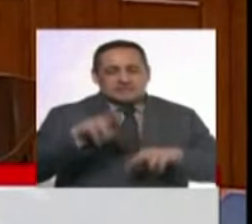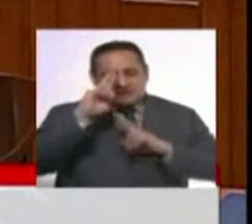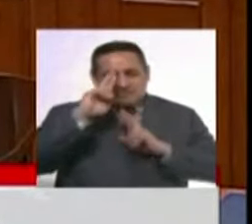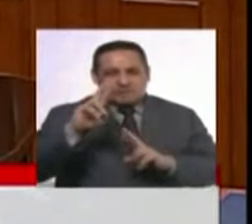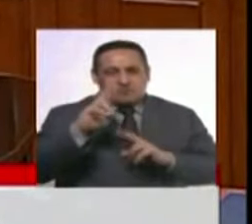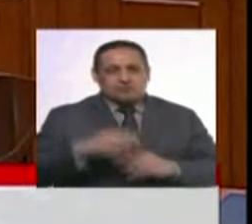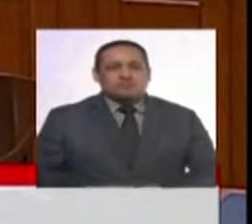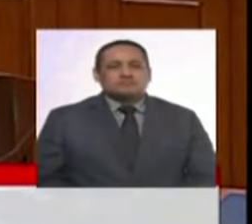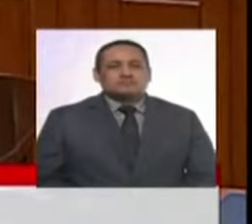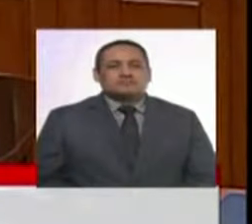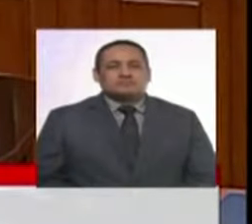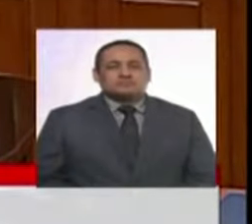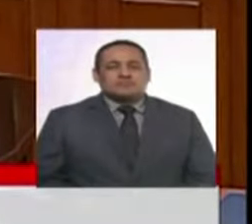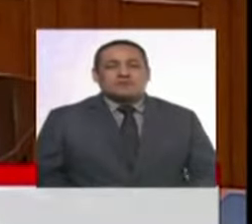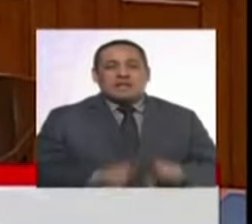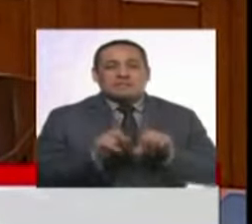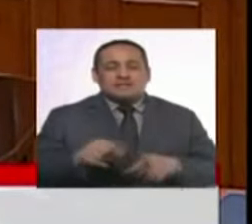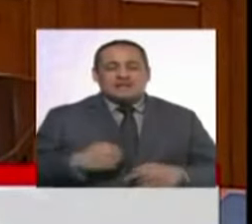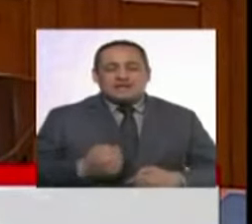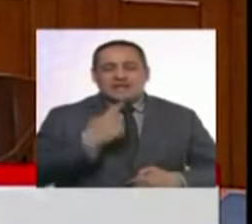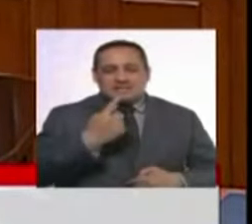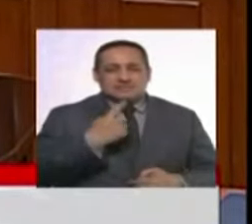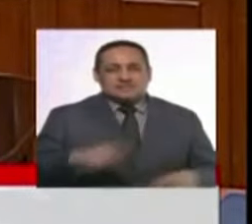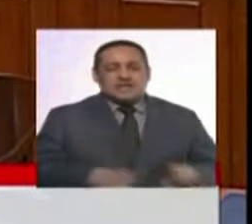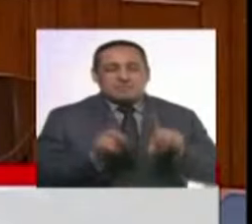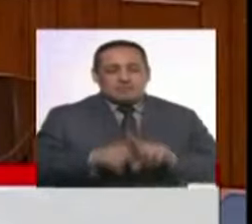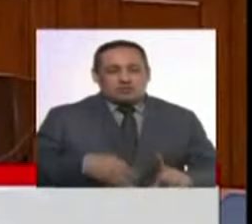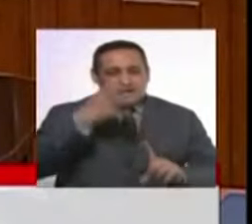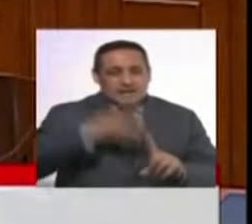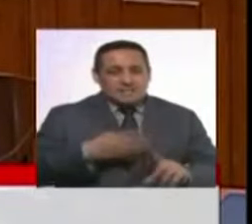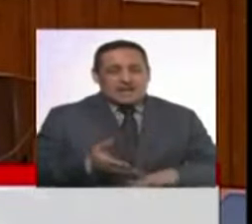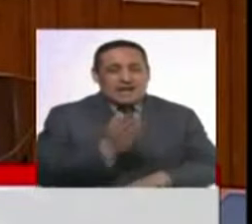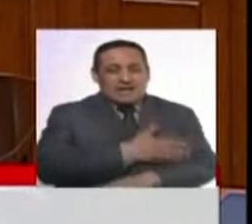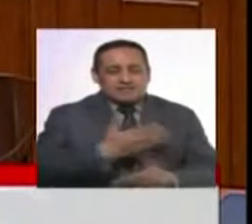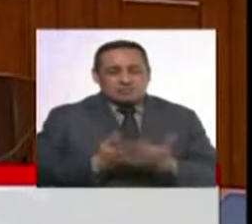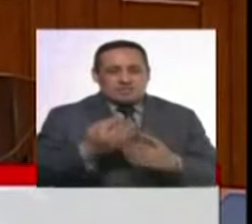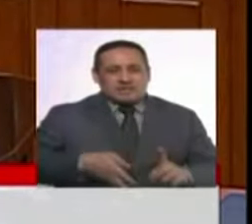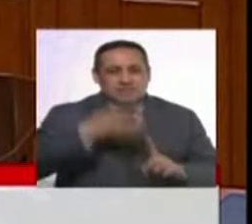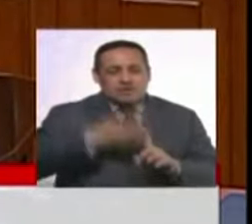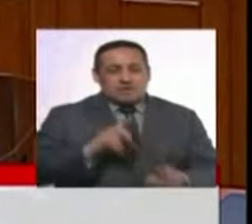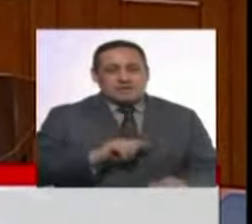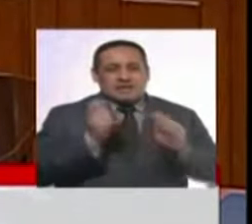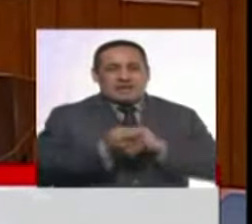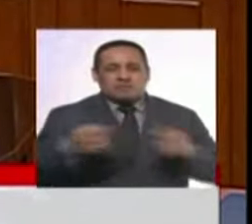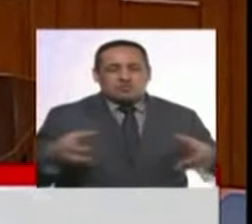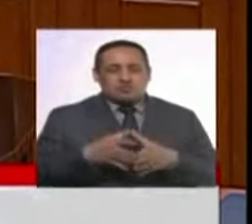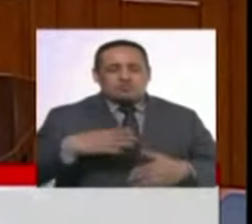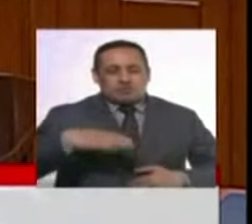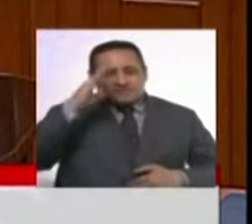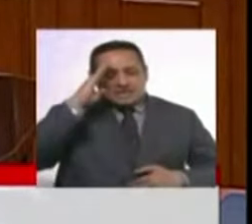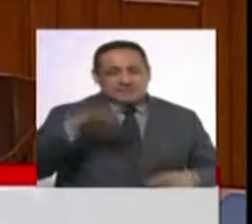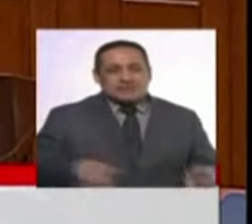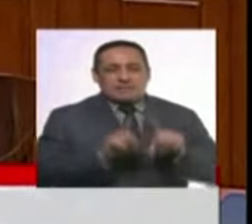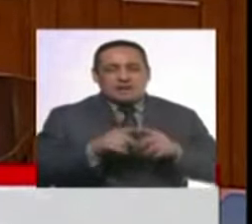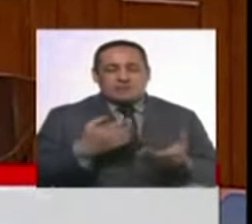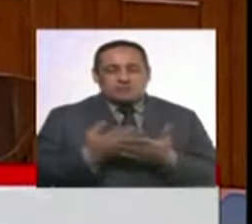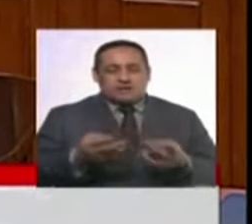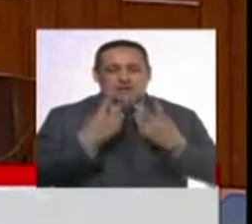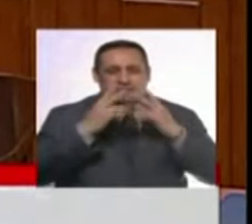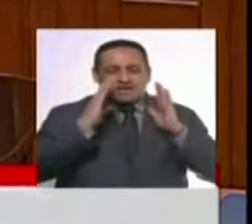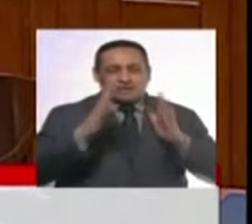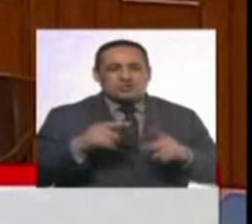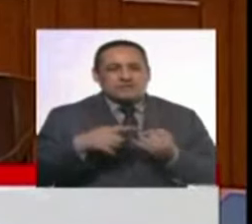respeto Esto fue así porque el análisis realizado para evaluar el cambio del alto mando policial ha atendido